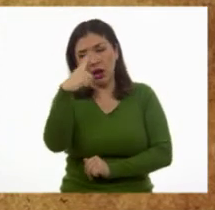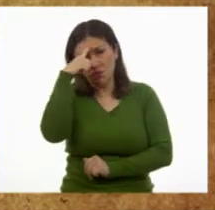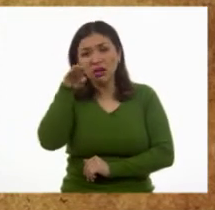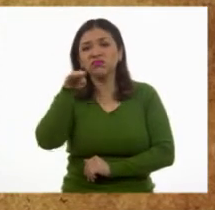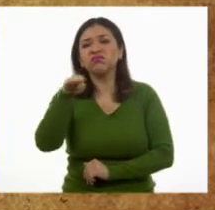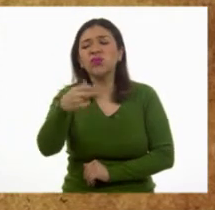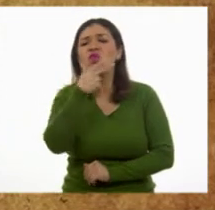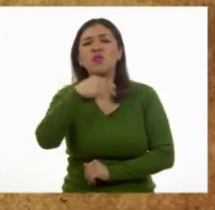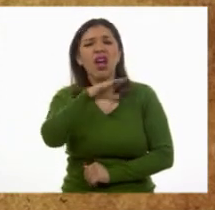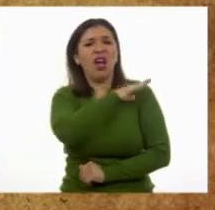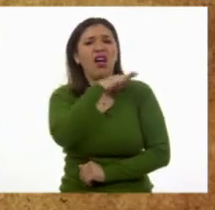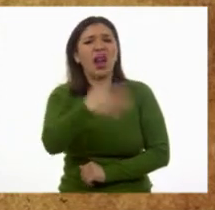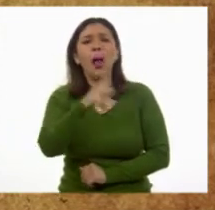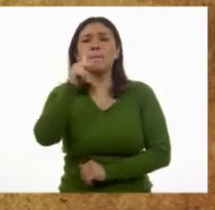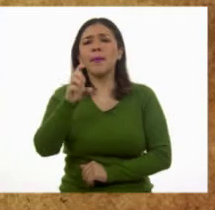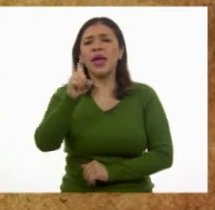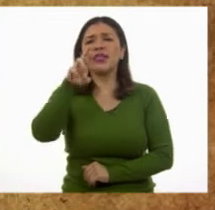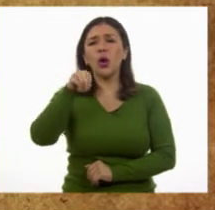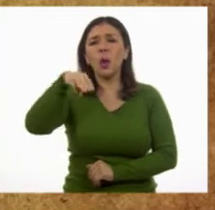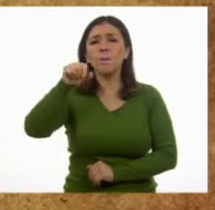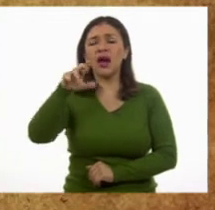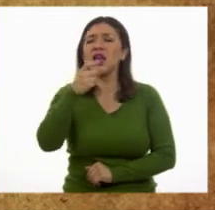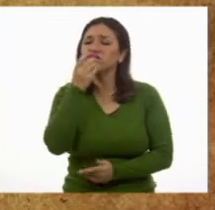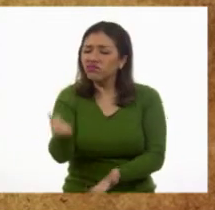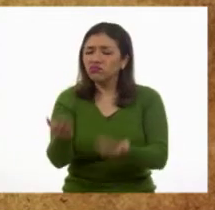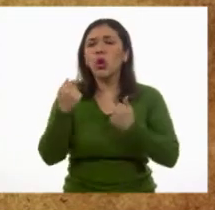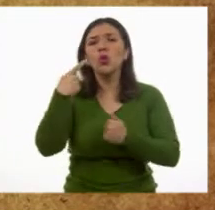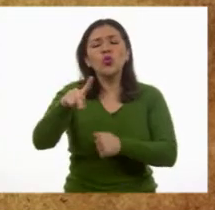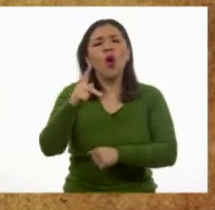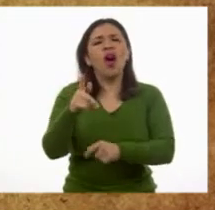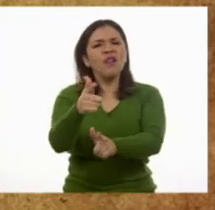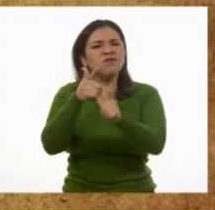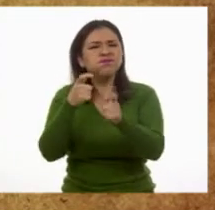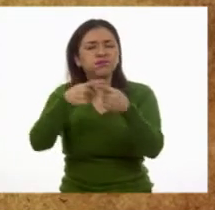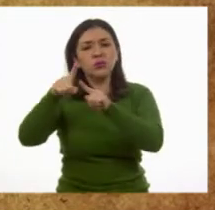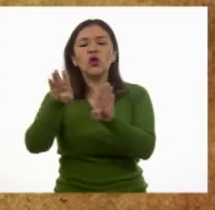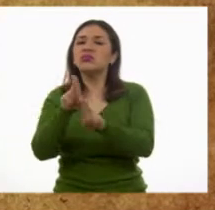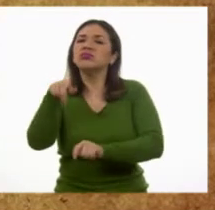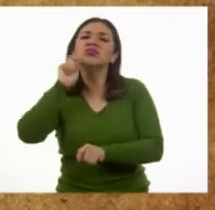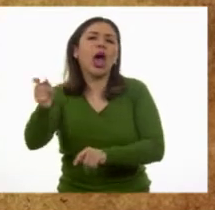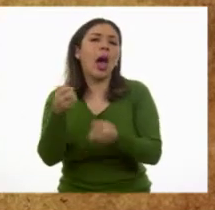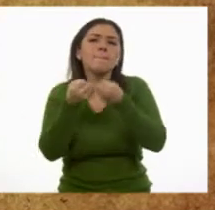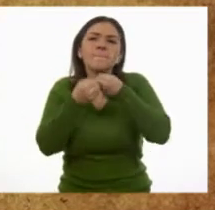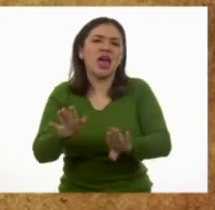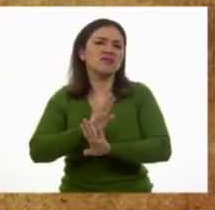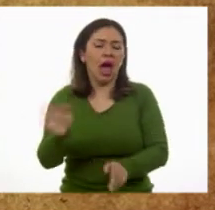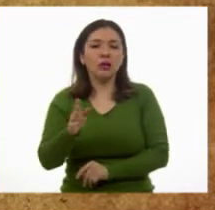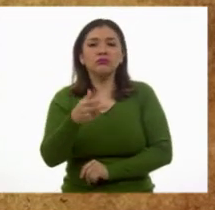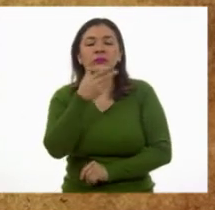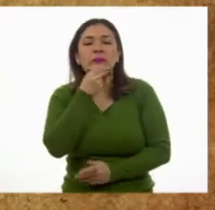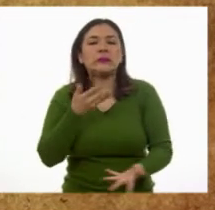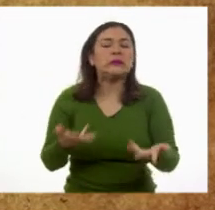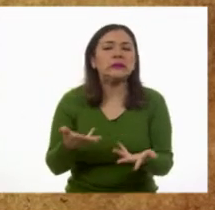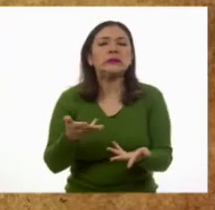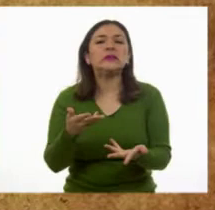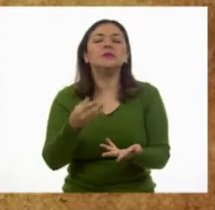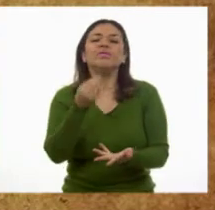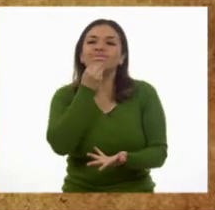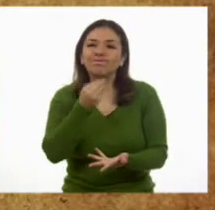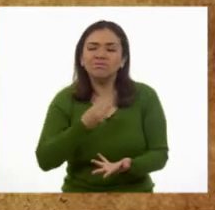general Pedro María Anaya que le entregara todas sus municiones como una manera de hacerle saber que estaba derrotado. Y el general